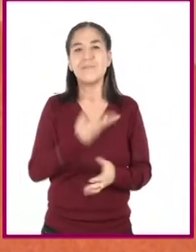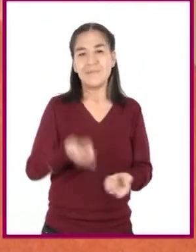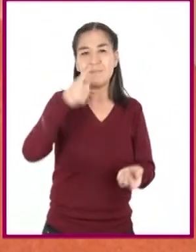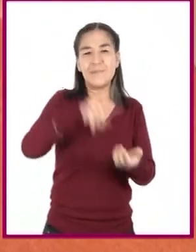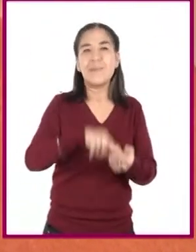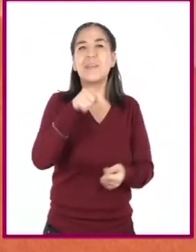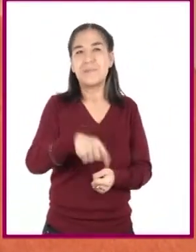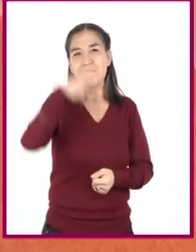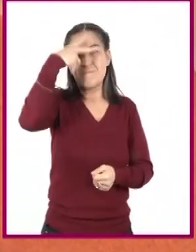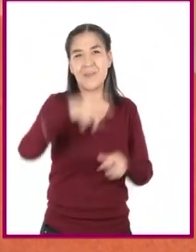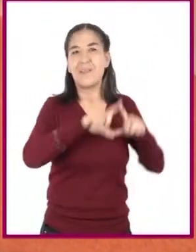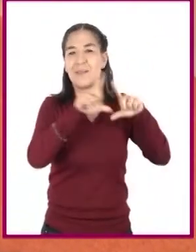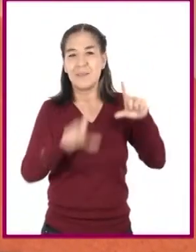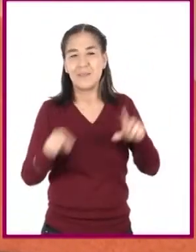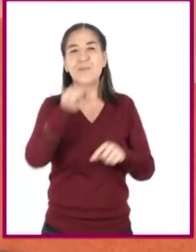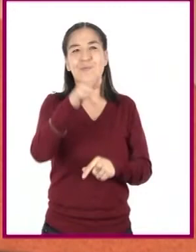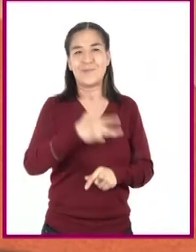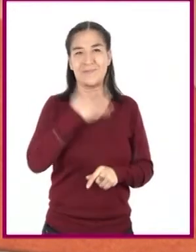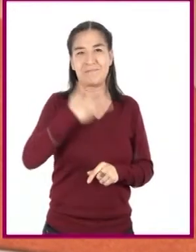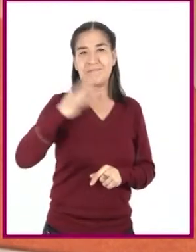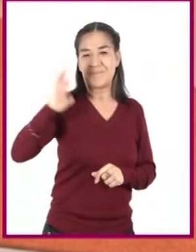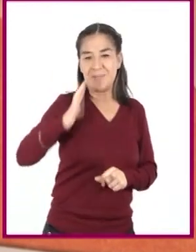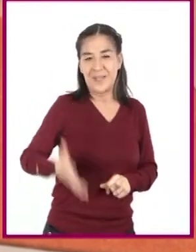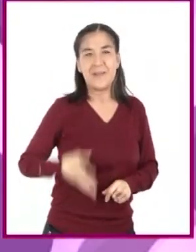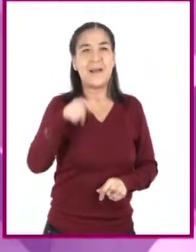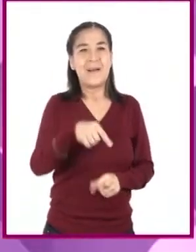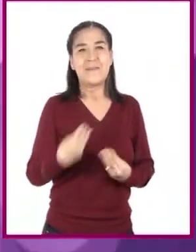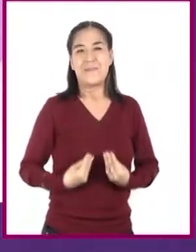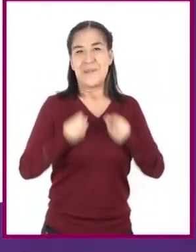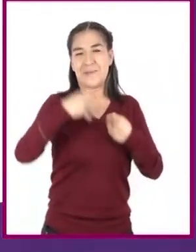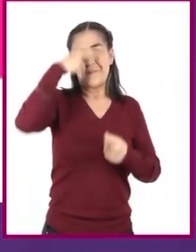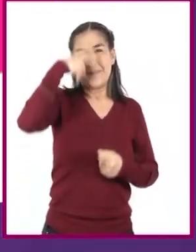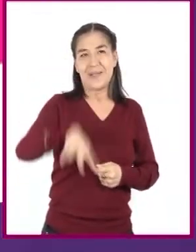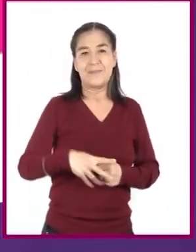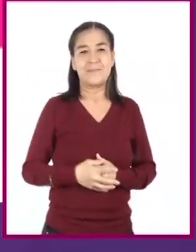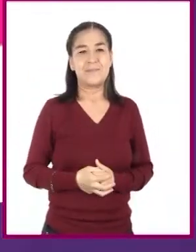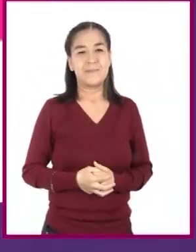territorio mexicano y sentirse orgulloso de vivir en México.